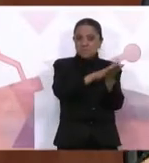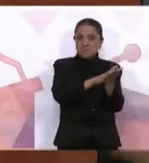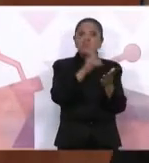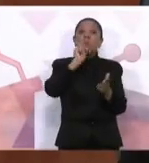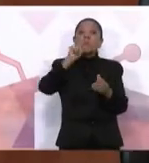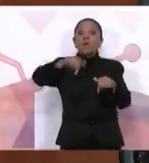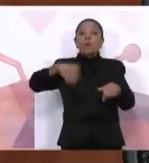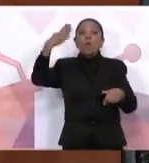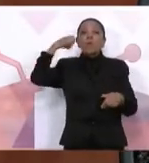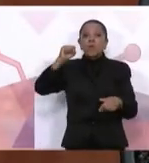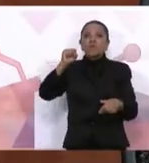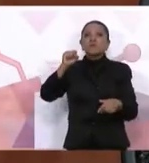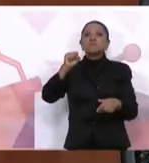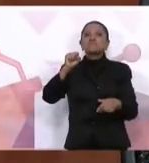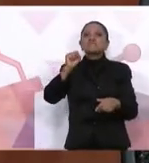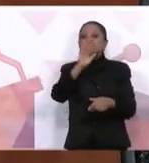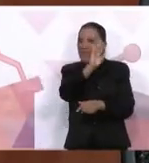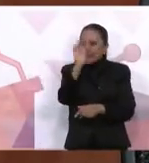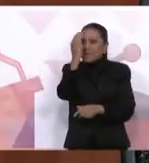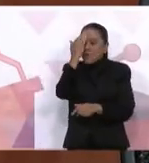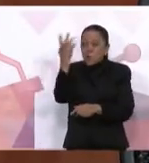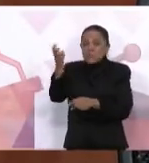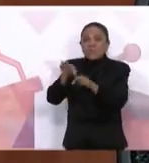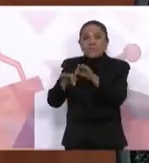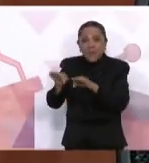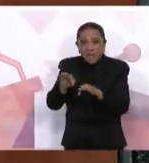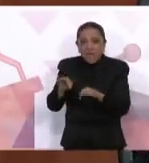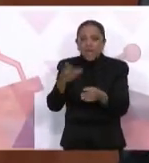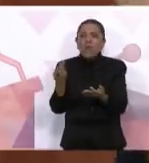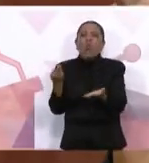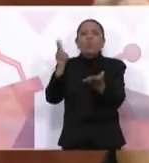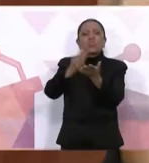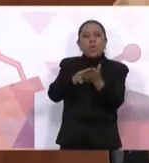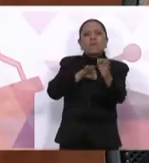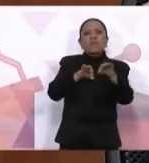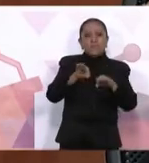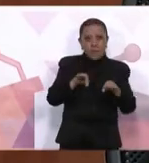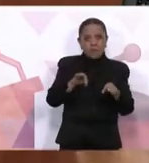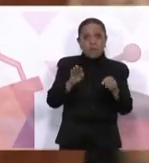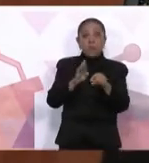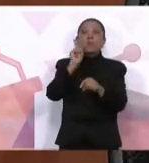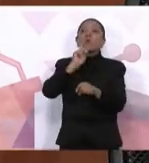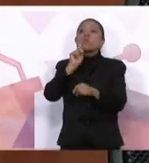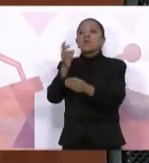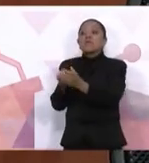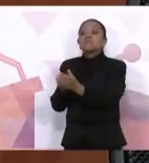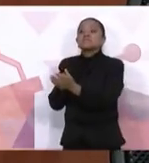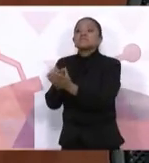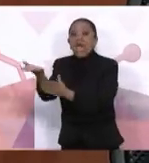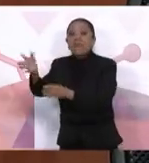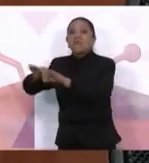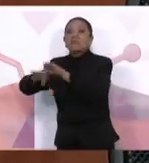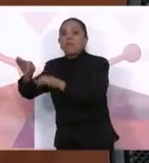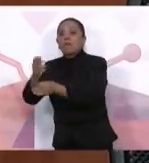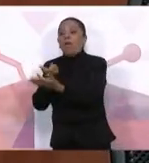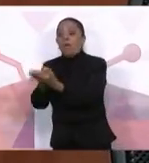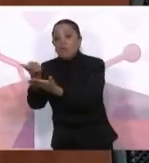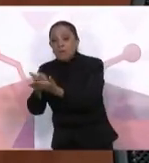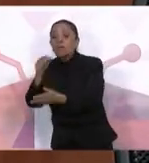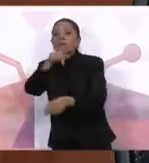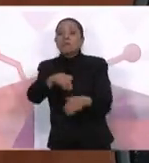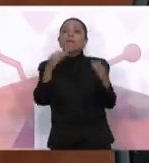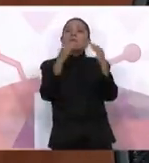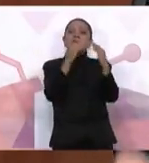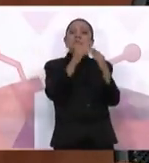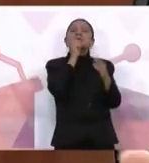de reconocérsele ese trabajo esa doble jornada porque la mujer no solamente sale a ganarse el pan también en la casa es la administradora de